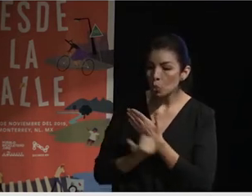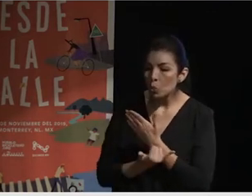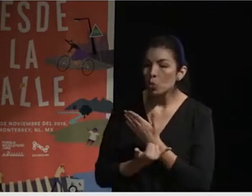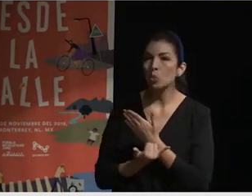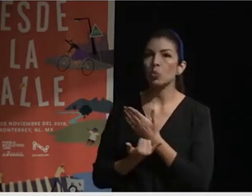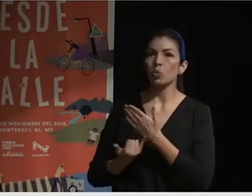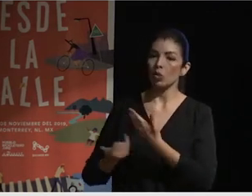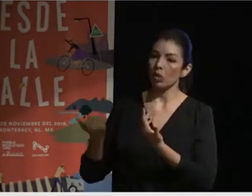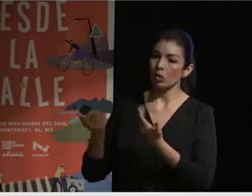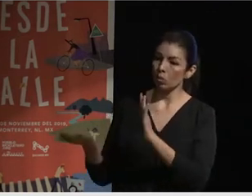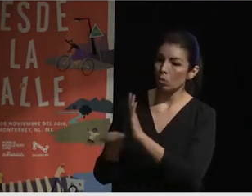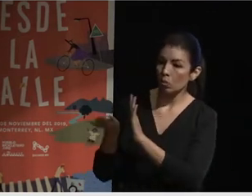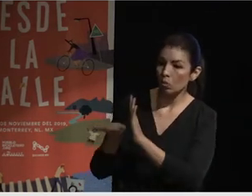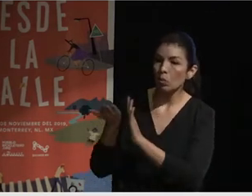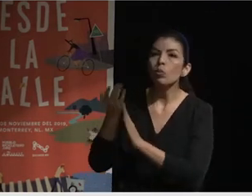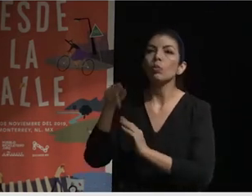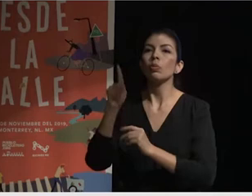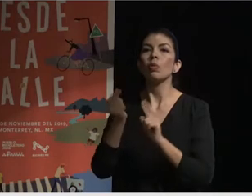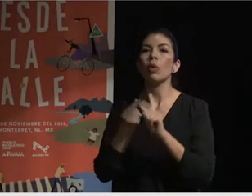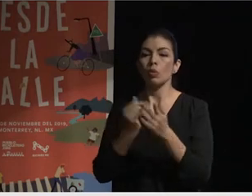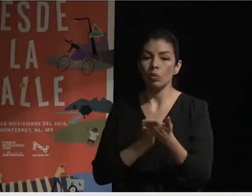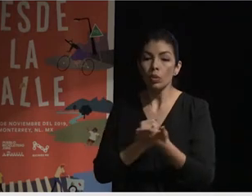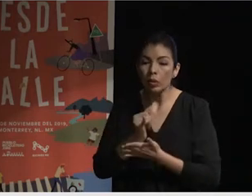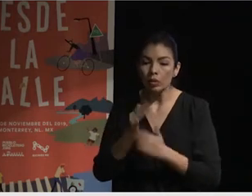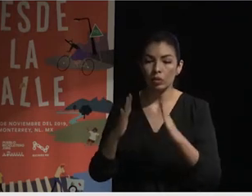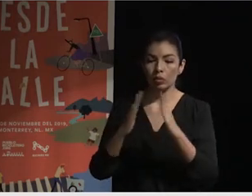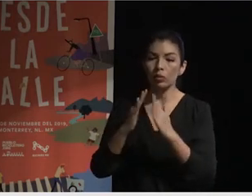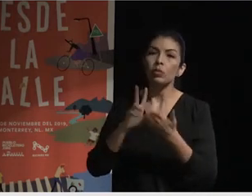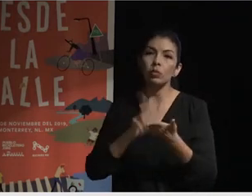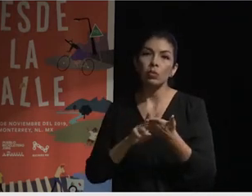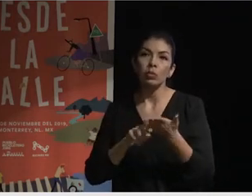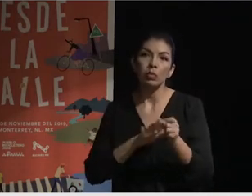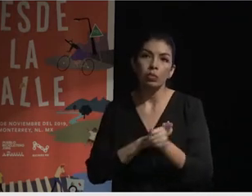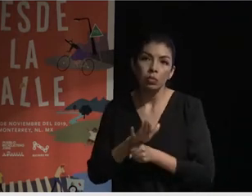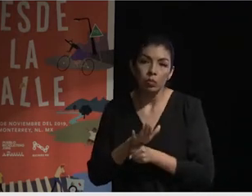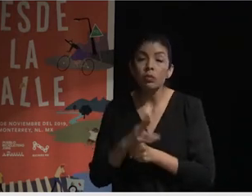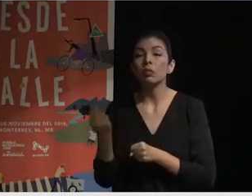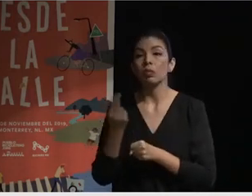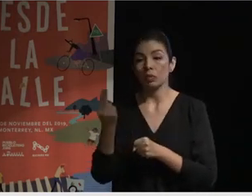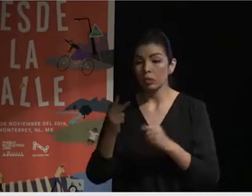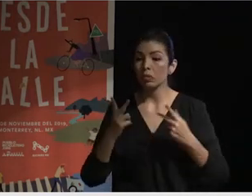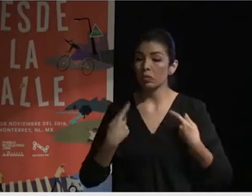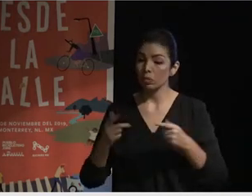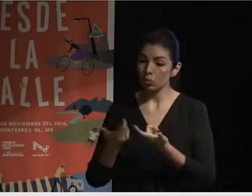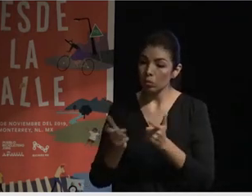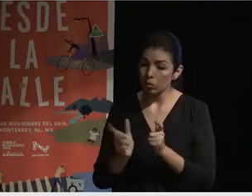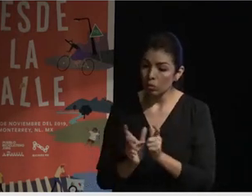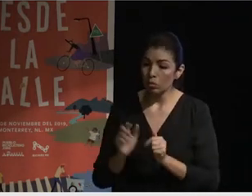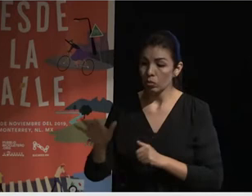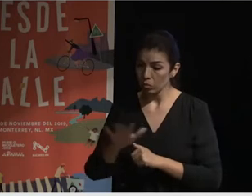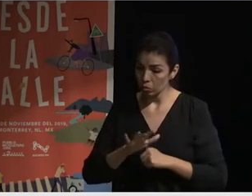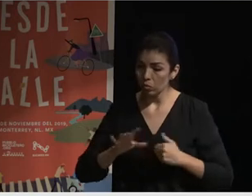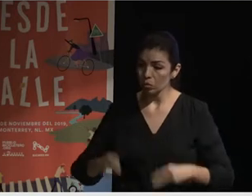valor, el valor de las casas. Hay algunos ejemplos, igual en la segunda ronda, no sé qué